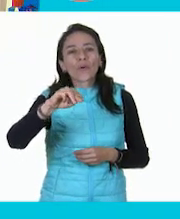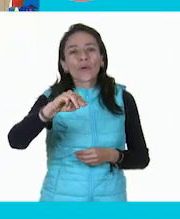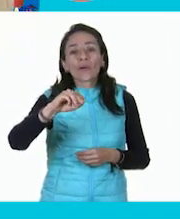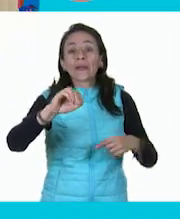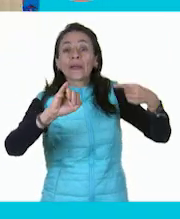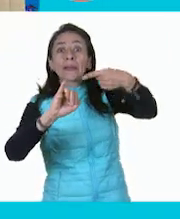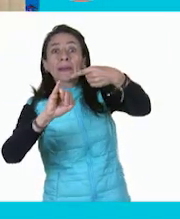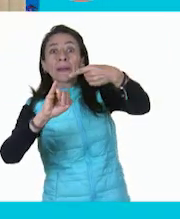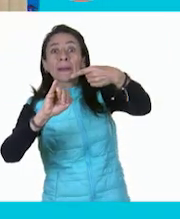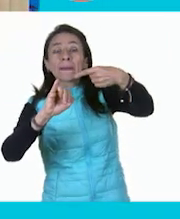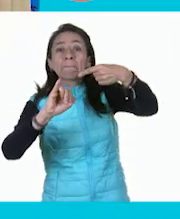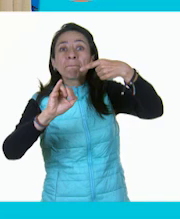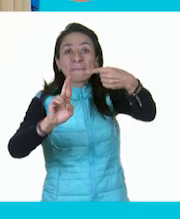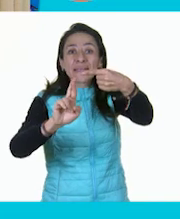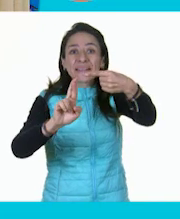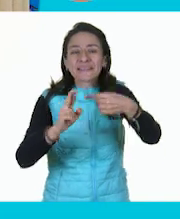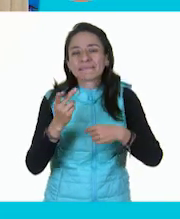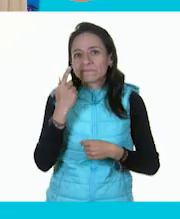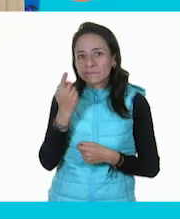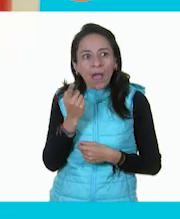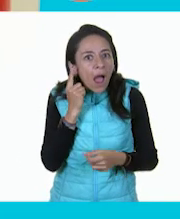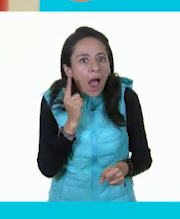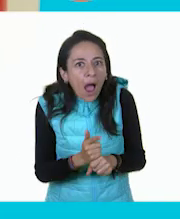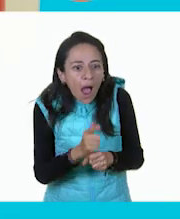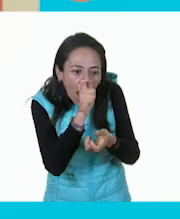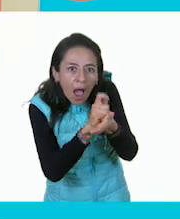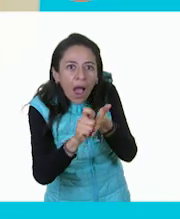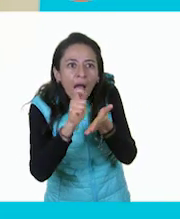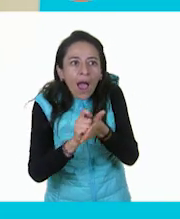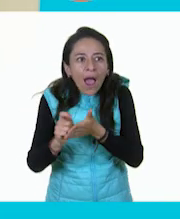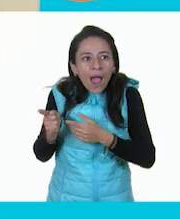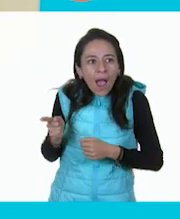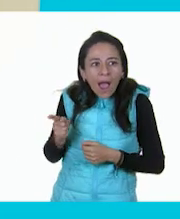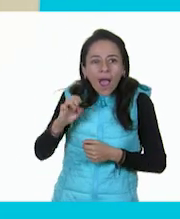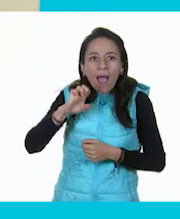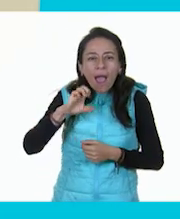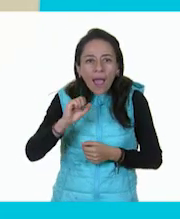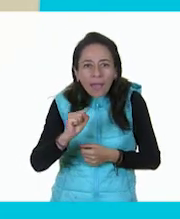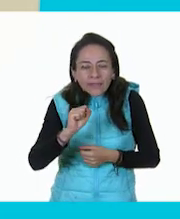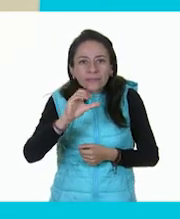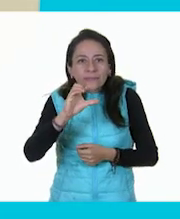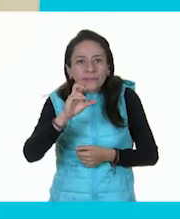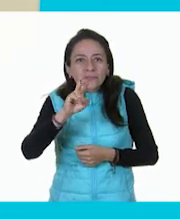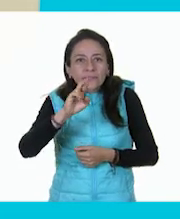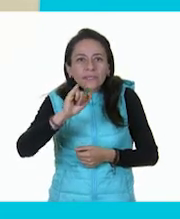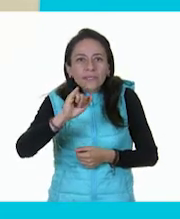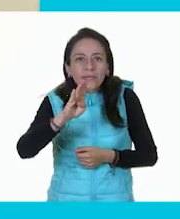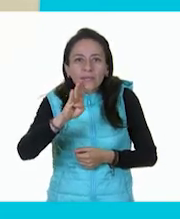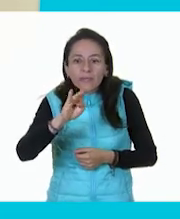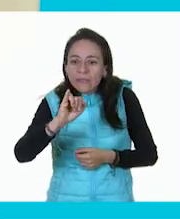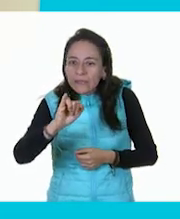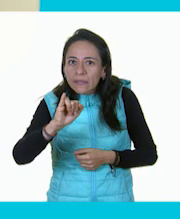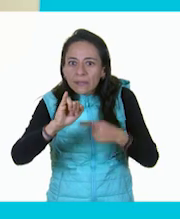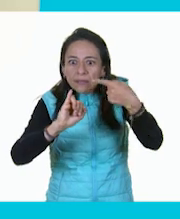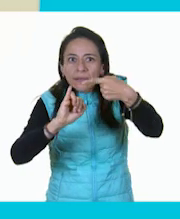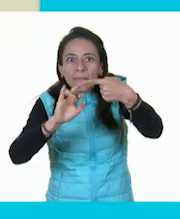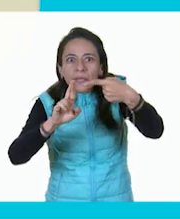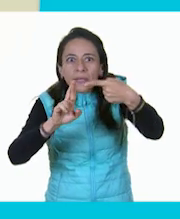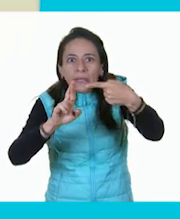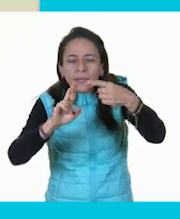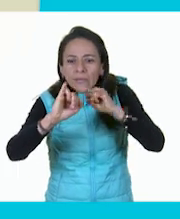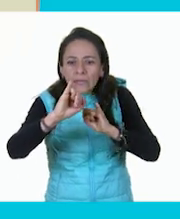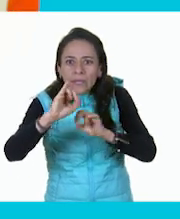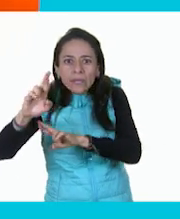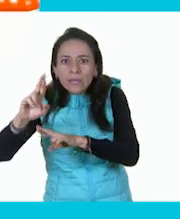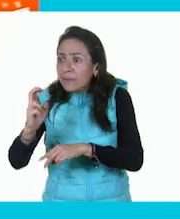Miren, escribir. Ay, perfecto. Dormir y escribir. ¿Sí riman? Sí, muy bien. ¿Qué